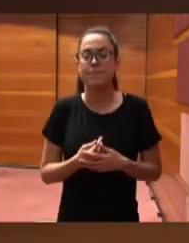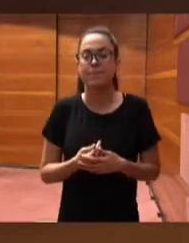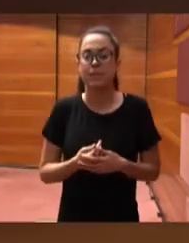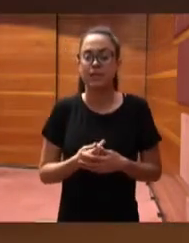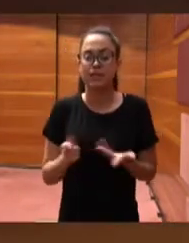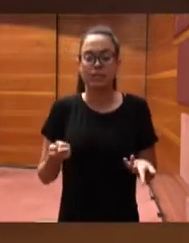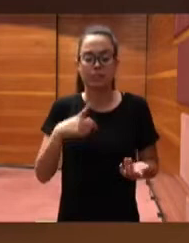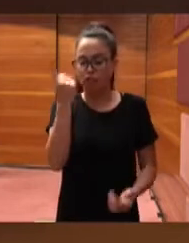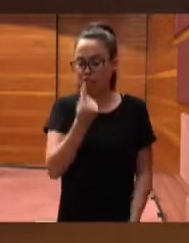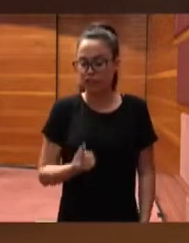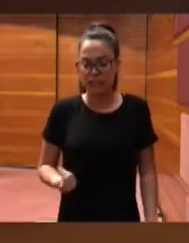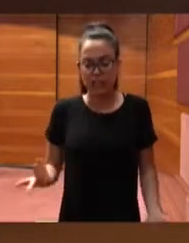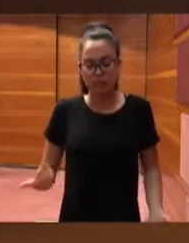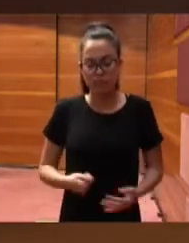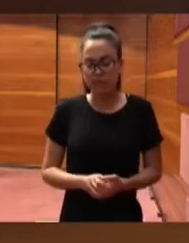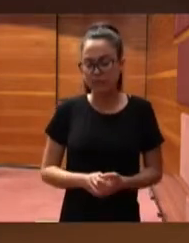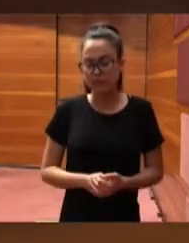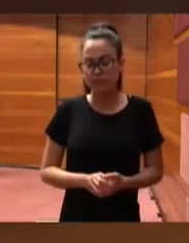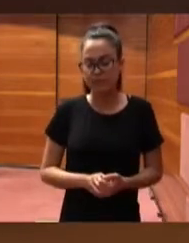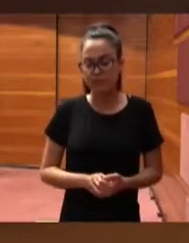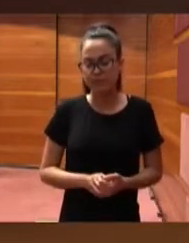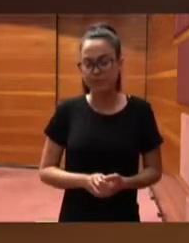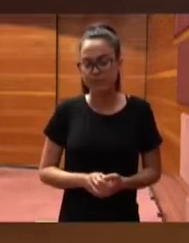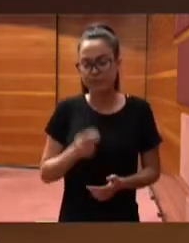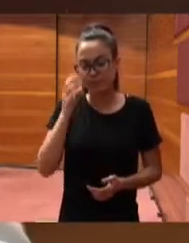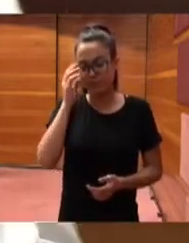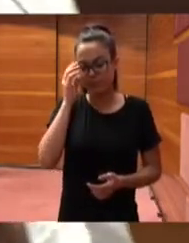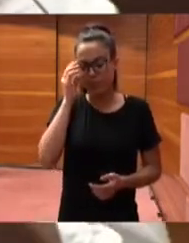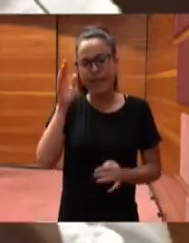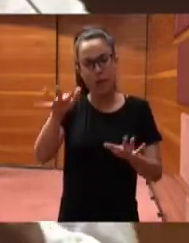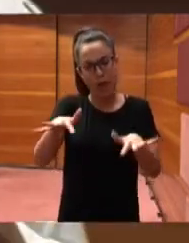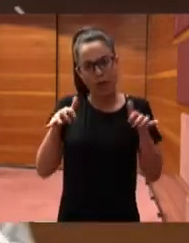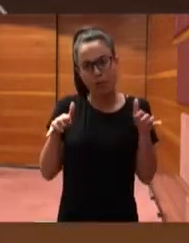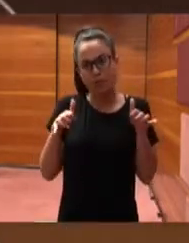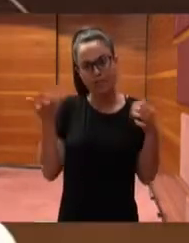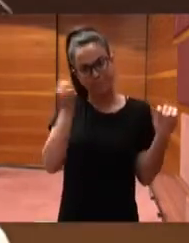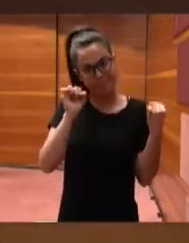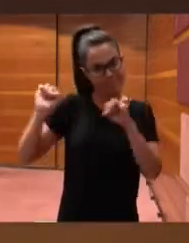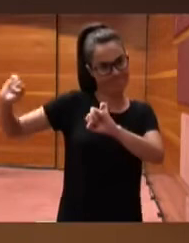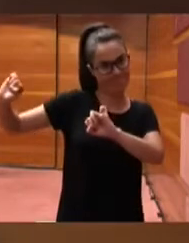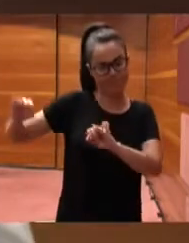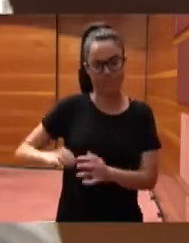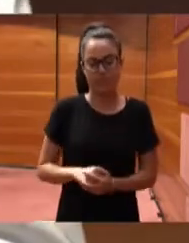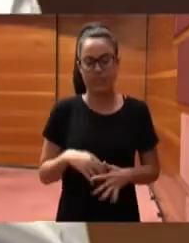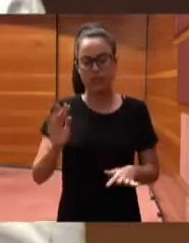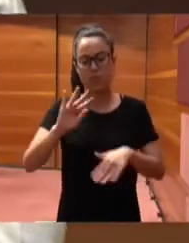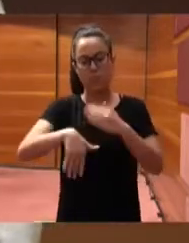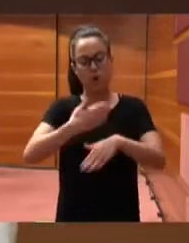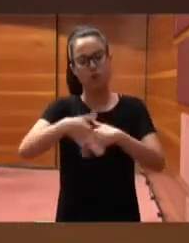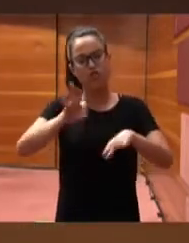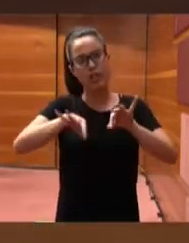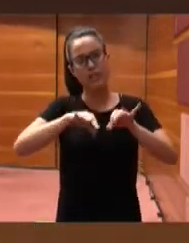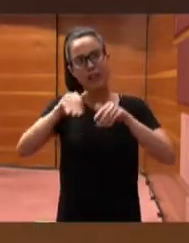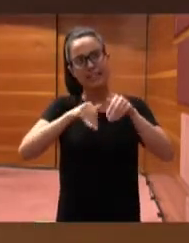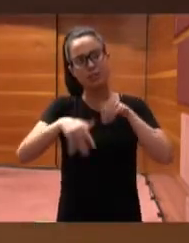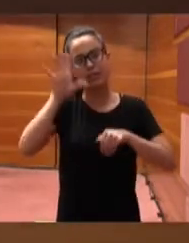ahí por diseño, que te impidan el poder ejercer el egoísmo. Por lo tanto, procesos deliberativos en los que